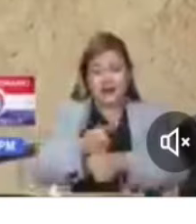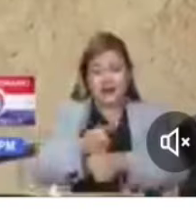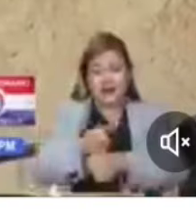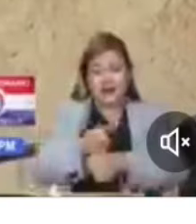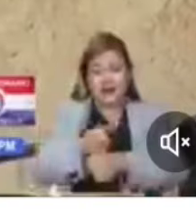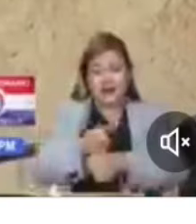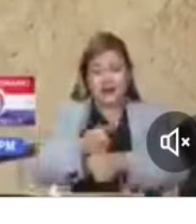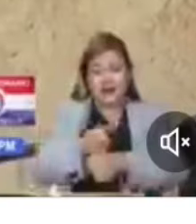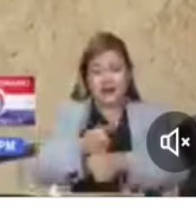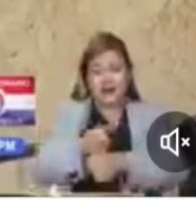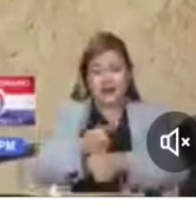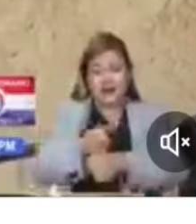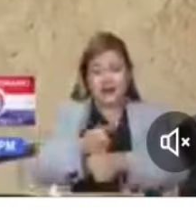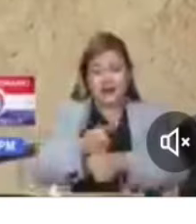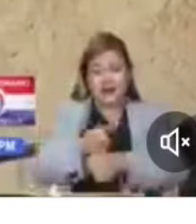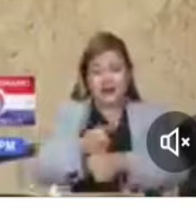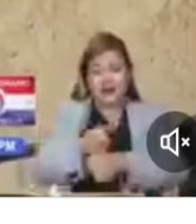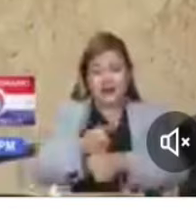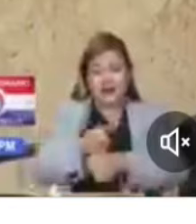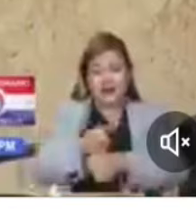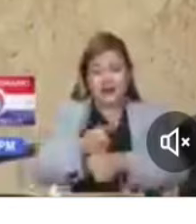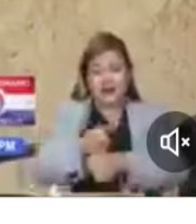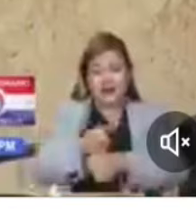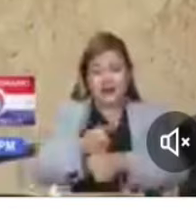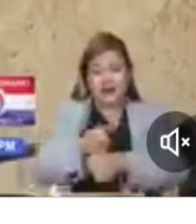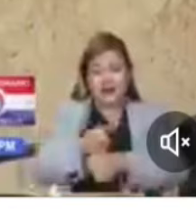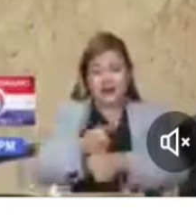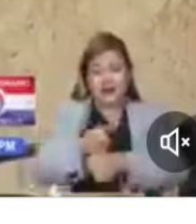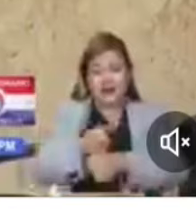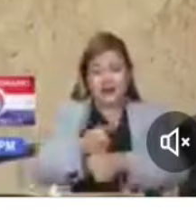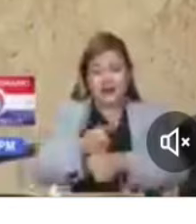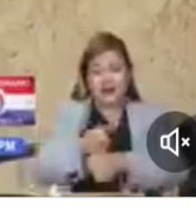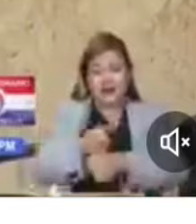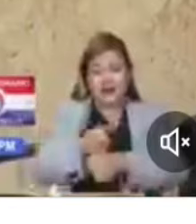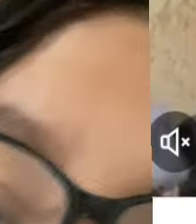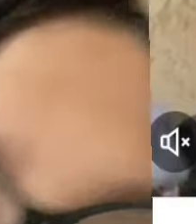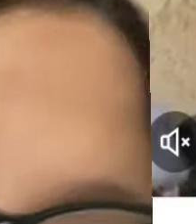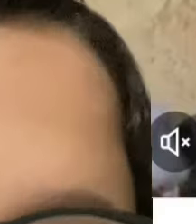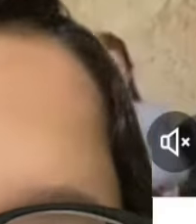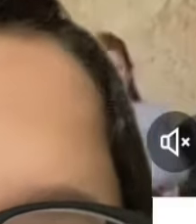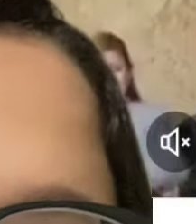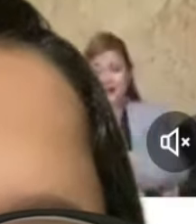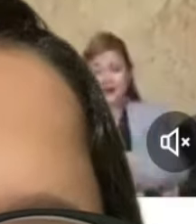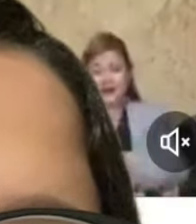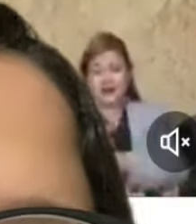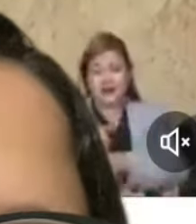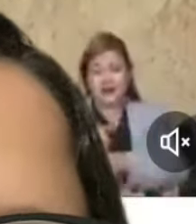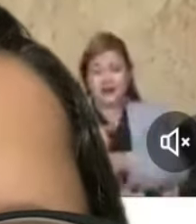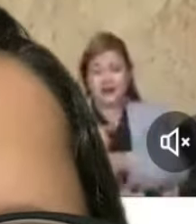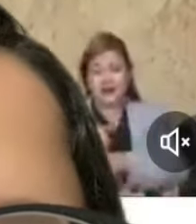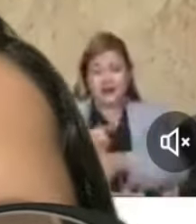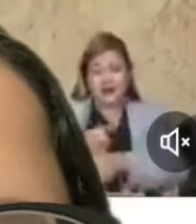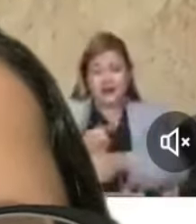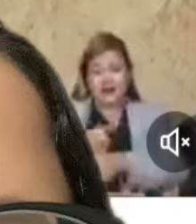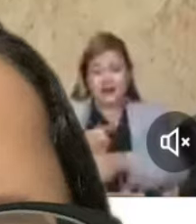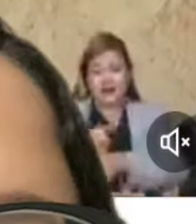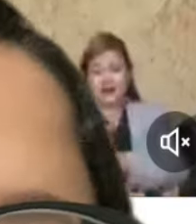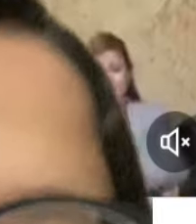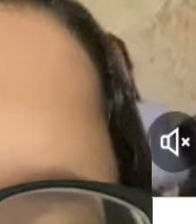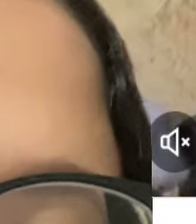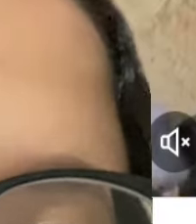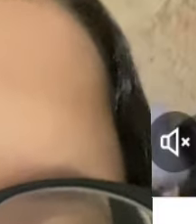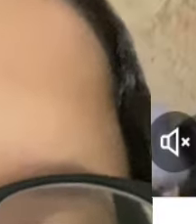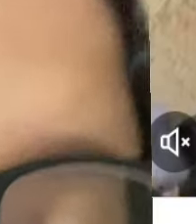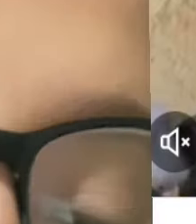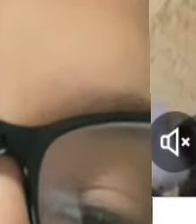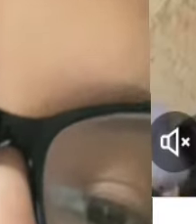Robinson no voy a decir lo que pienso por mi canal para que no me lo tumben prosigue diciendo que no nos provoquen